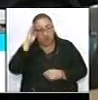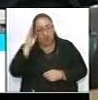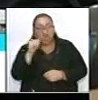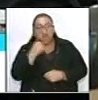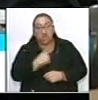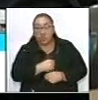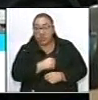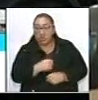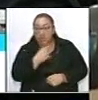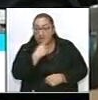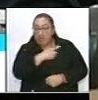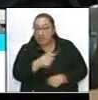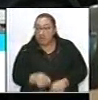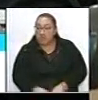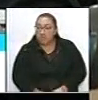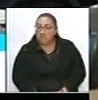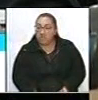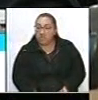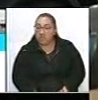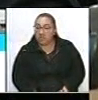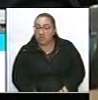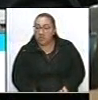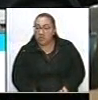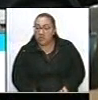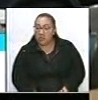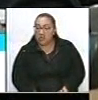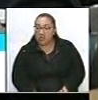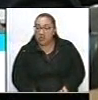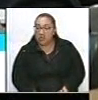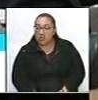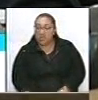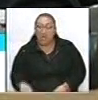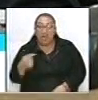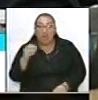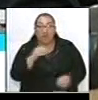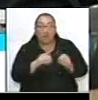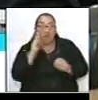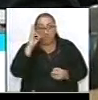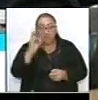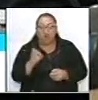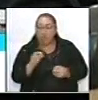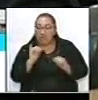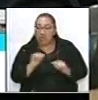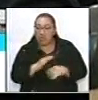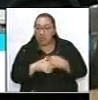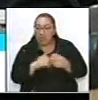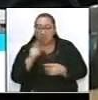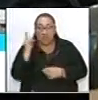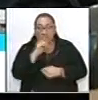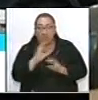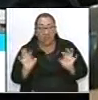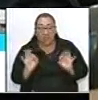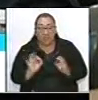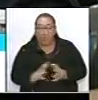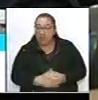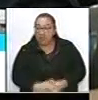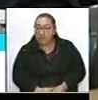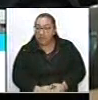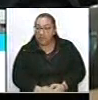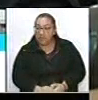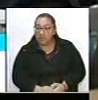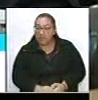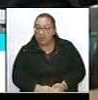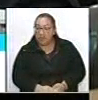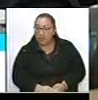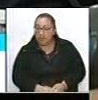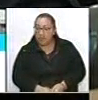Suiza, ellos implementan armas no letales para que al futuro ya no se compliquen con juicios, etcétera, ¿no?